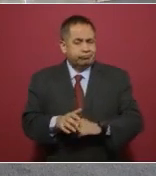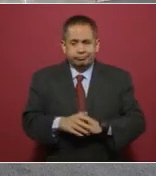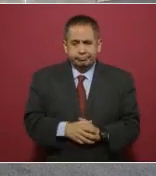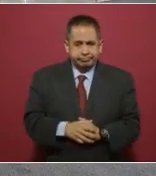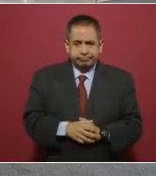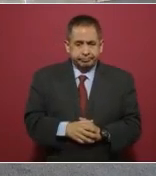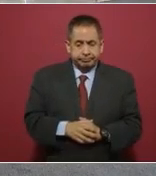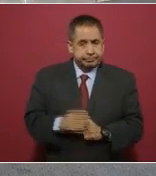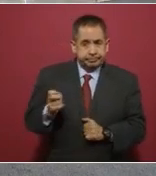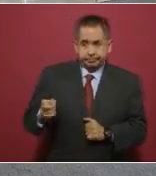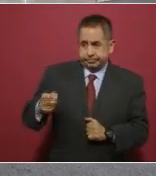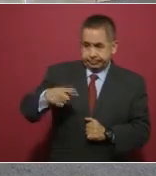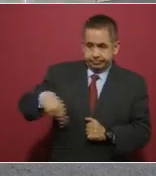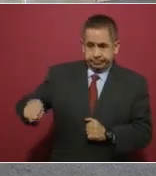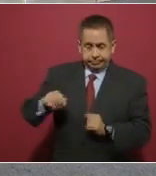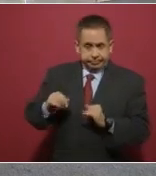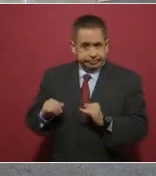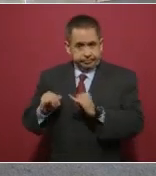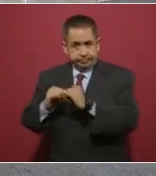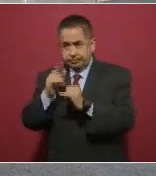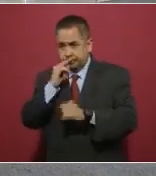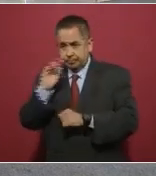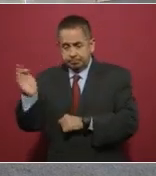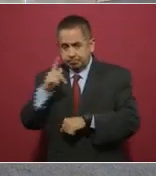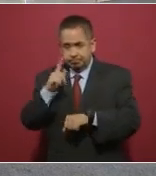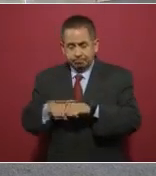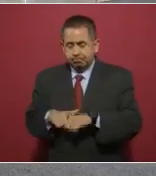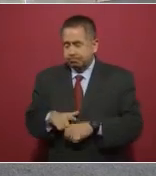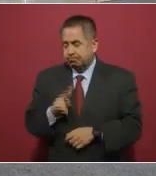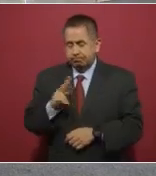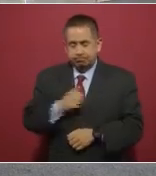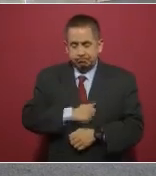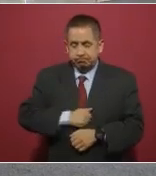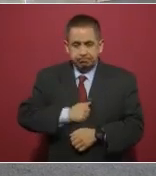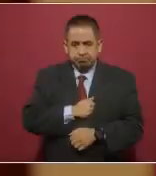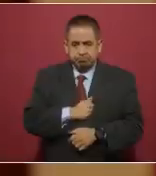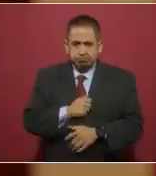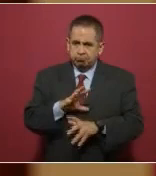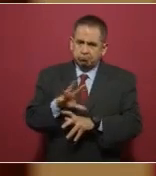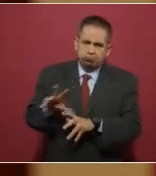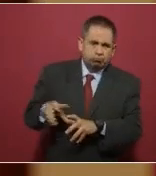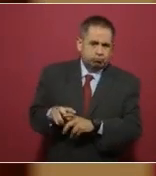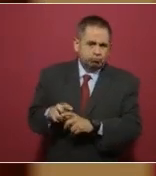Esta institución desafortunadamente no se consolidó,